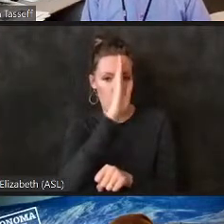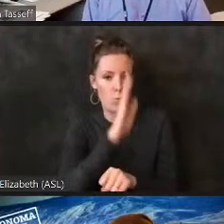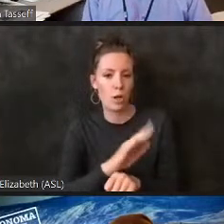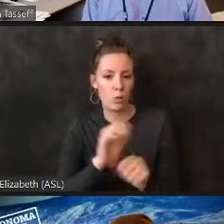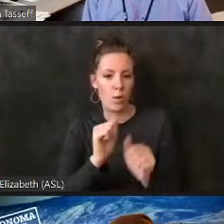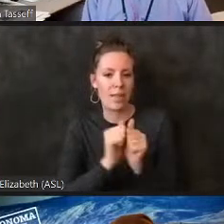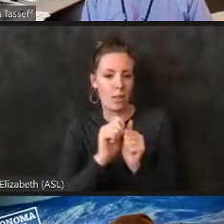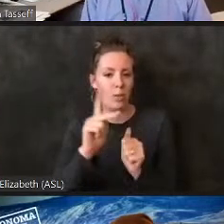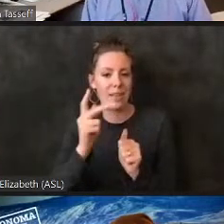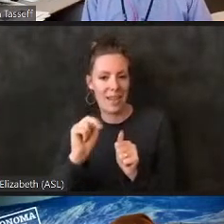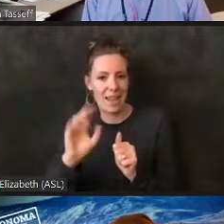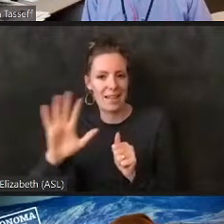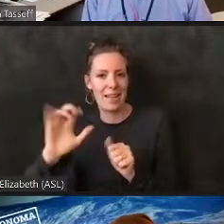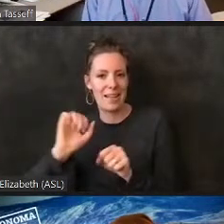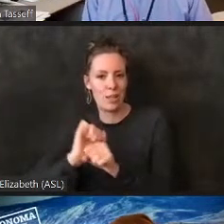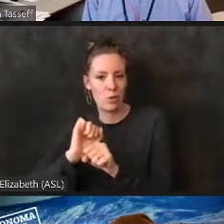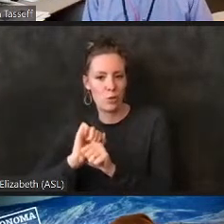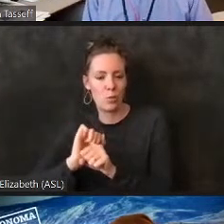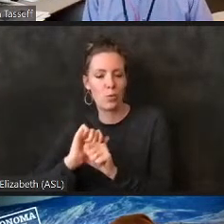resolver mejor.